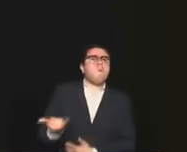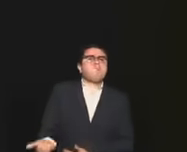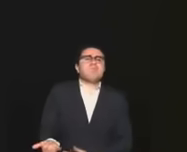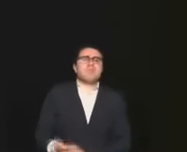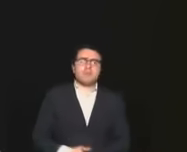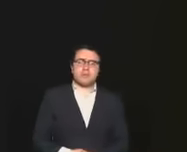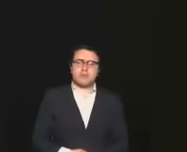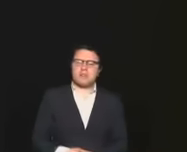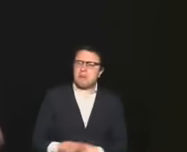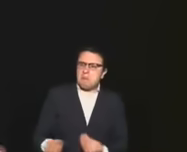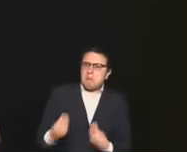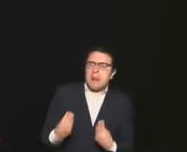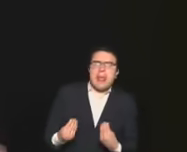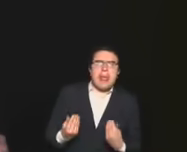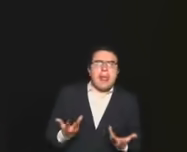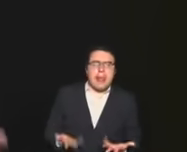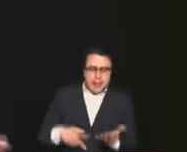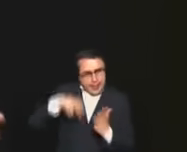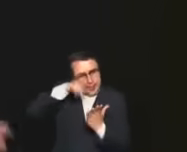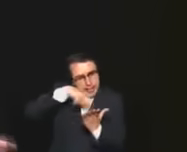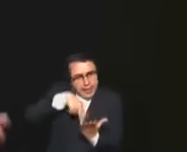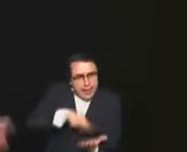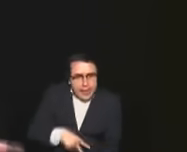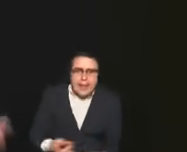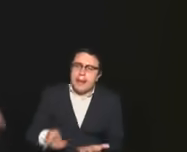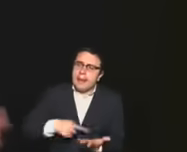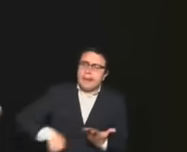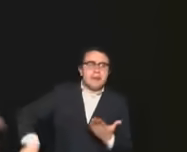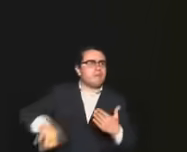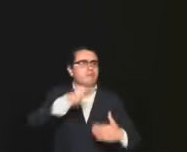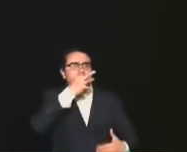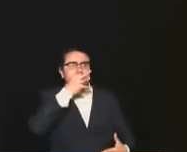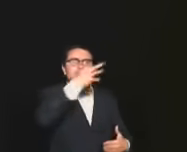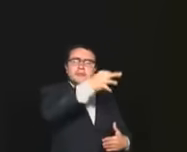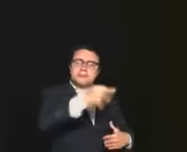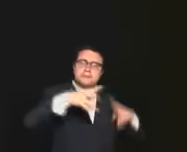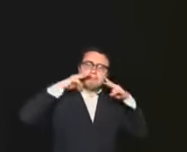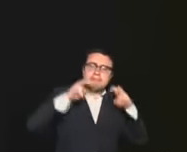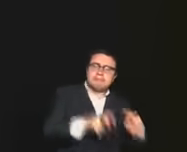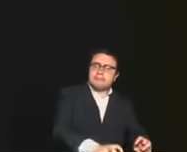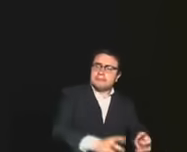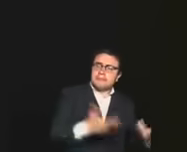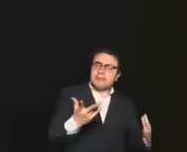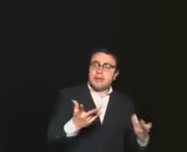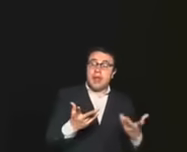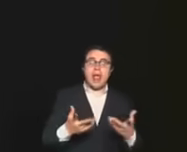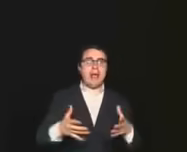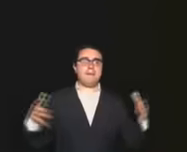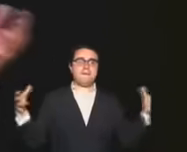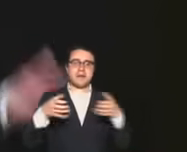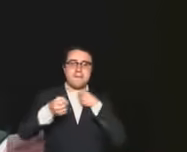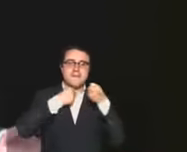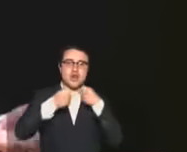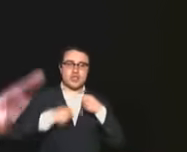qué sirve eso si no era para leer y para anunciarnos y concebir? Los periodistas lo hicieron.